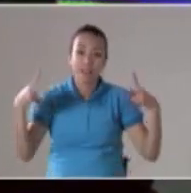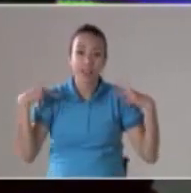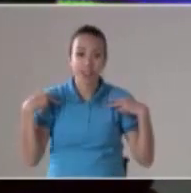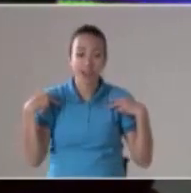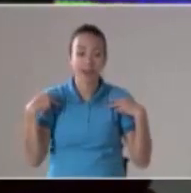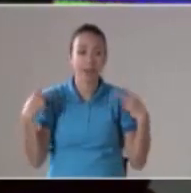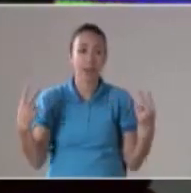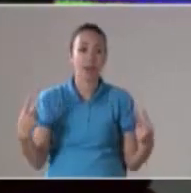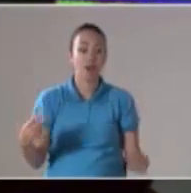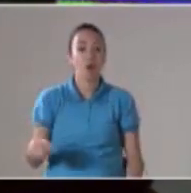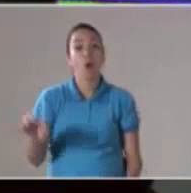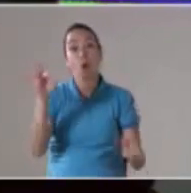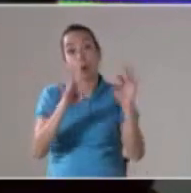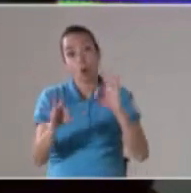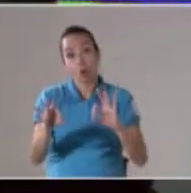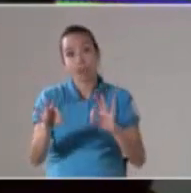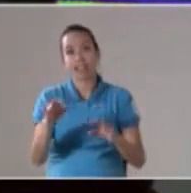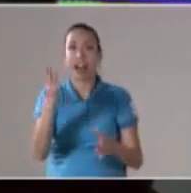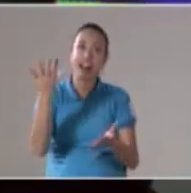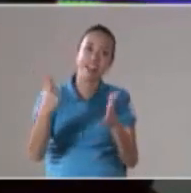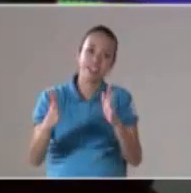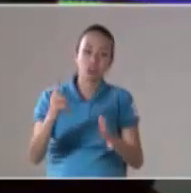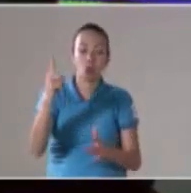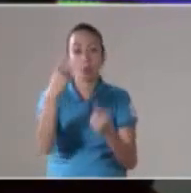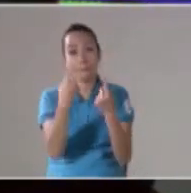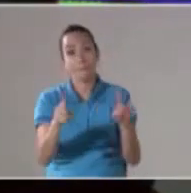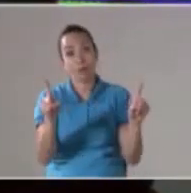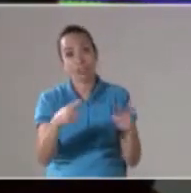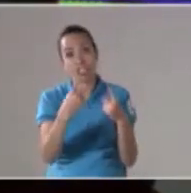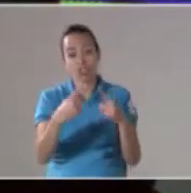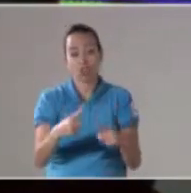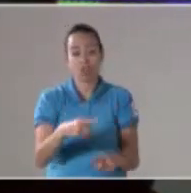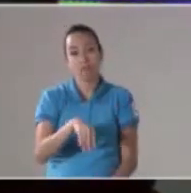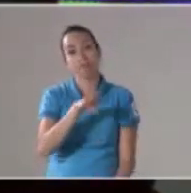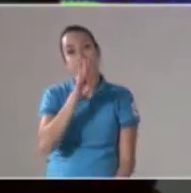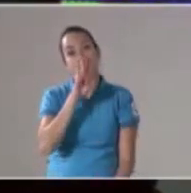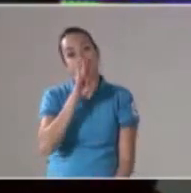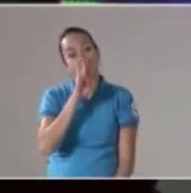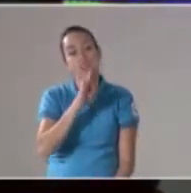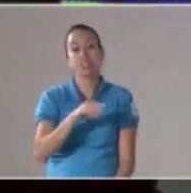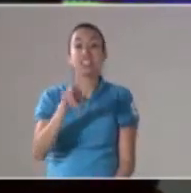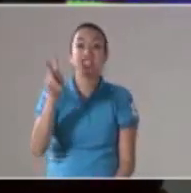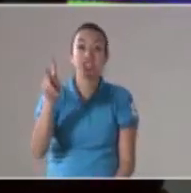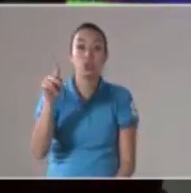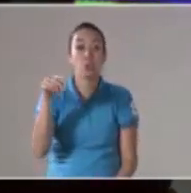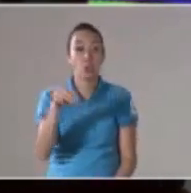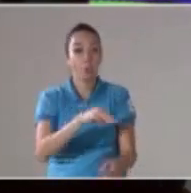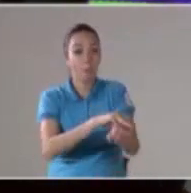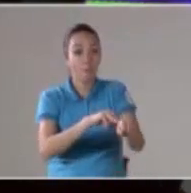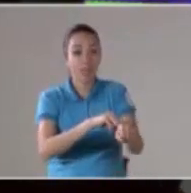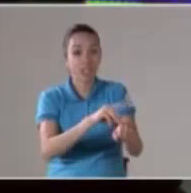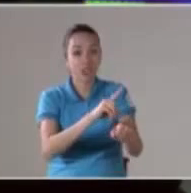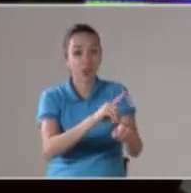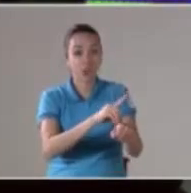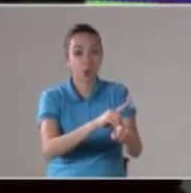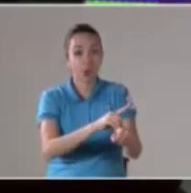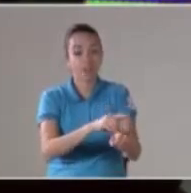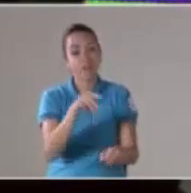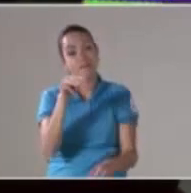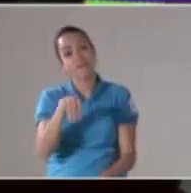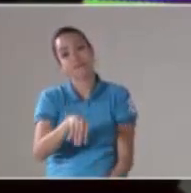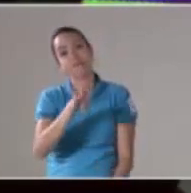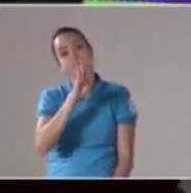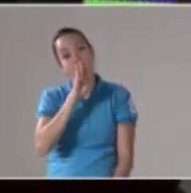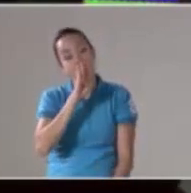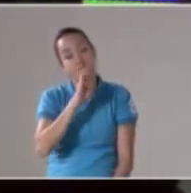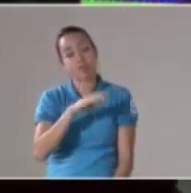Va a ser un músico frustrado y un médico frustrado. Porque de todos modos va a estar ahí con la